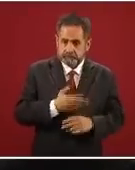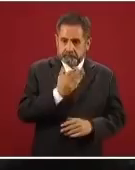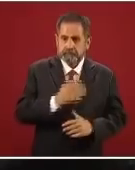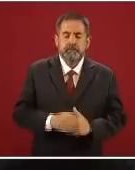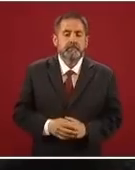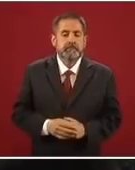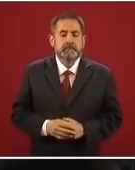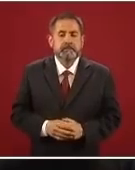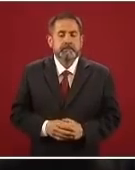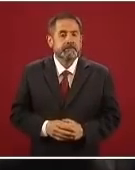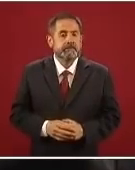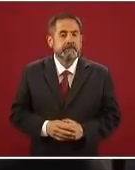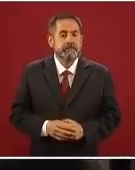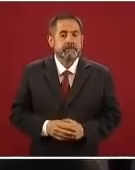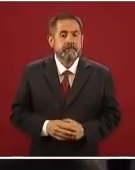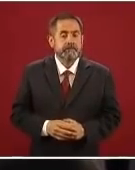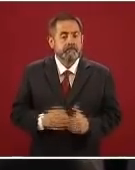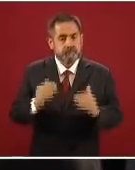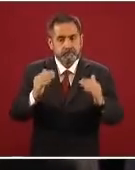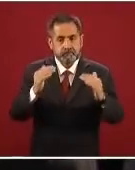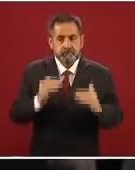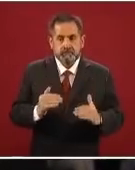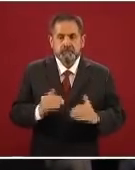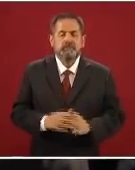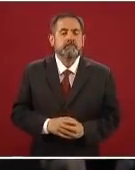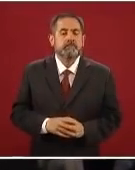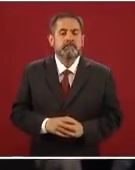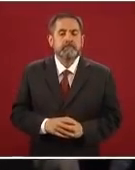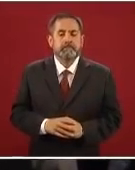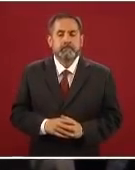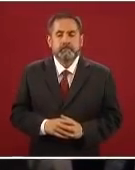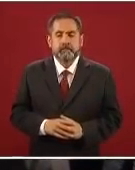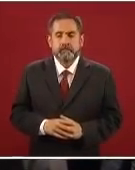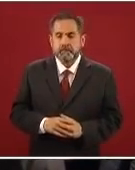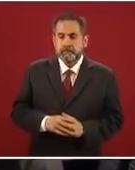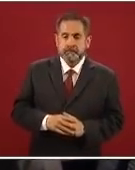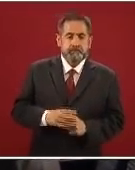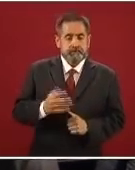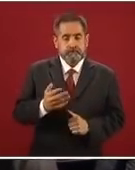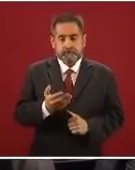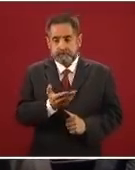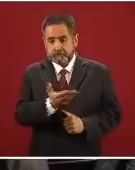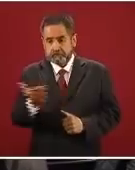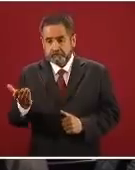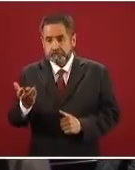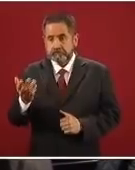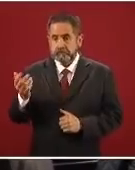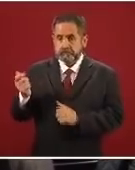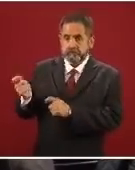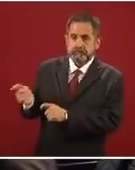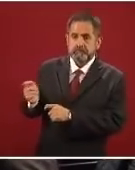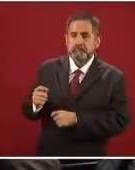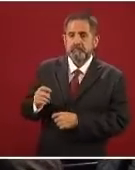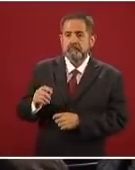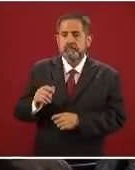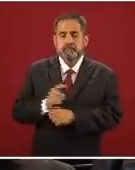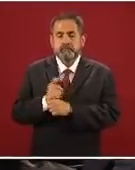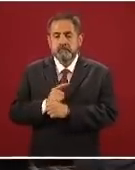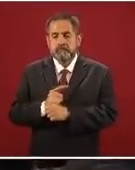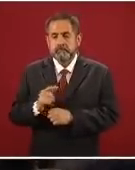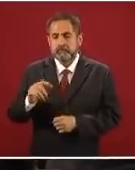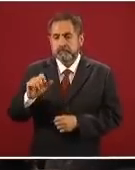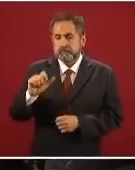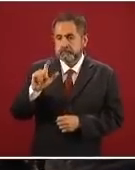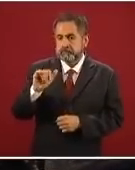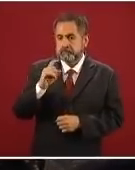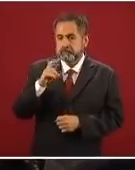Ahora sí, pues vamos a darle la palabra al licenciado Alejandro Hertz Manero,